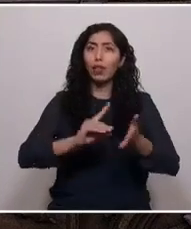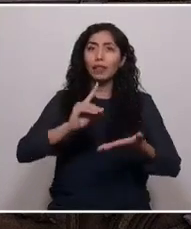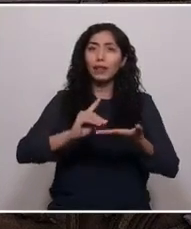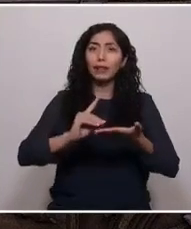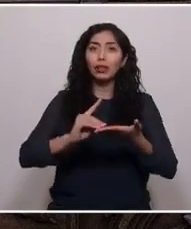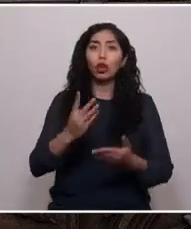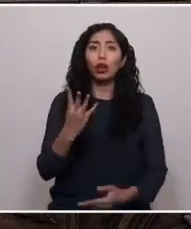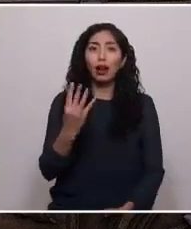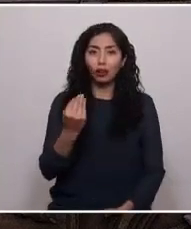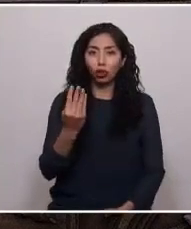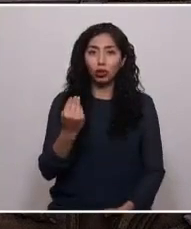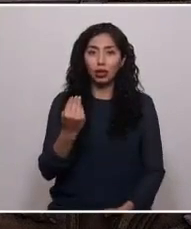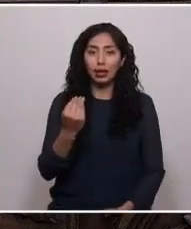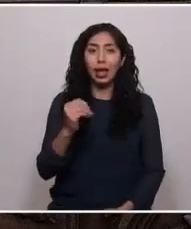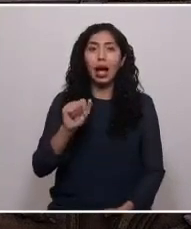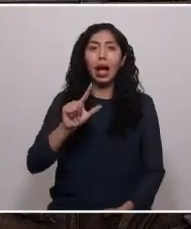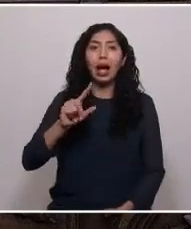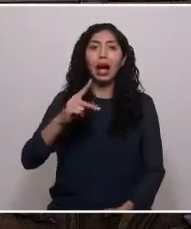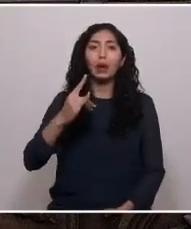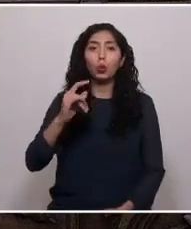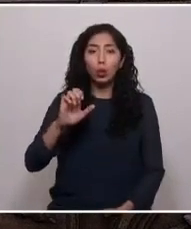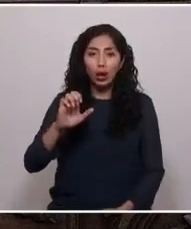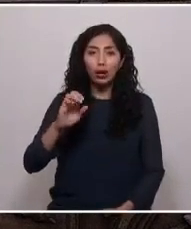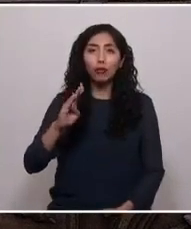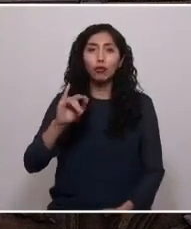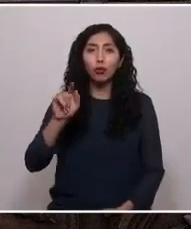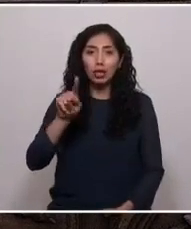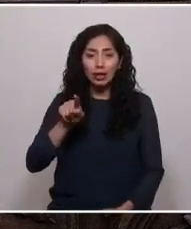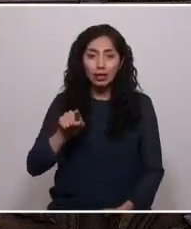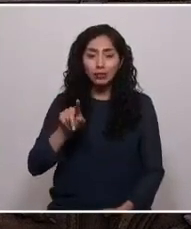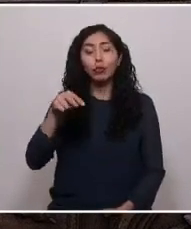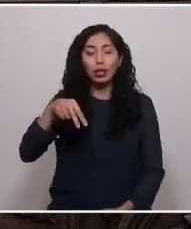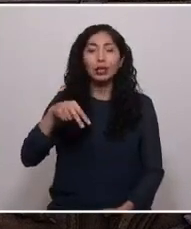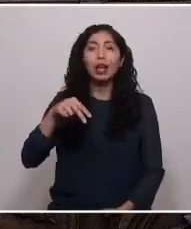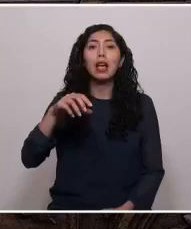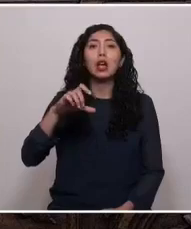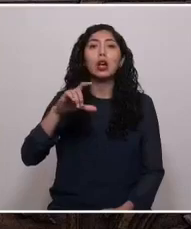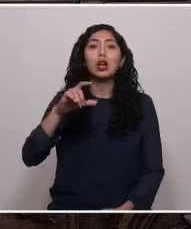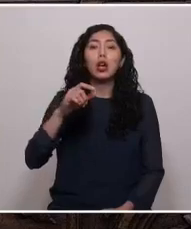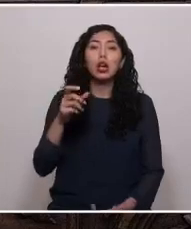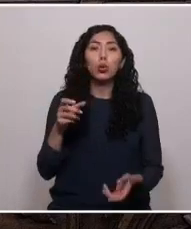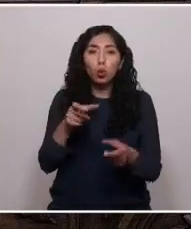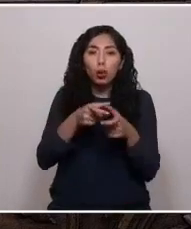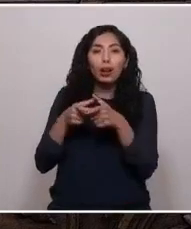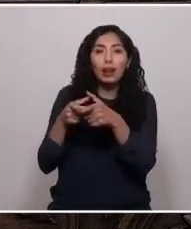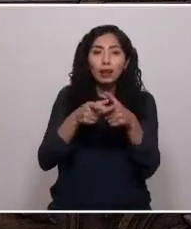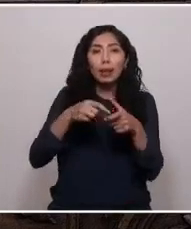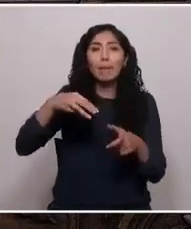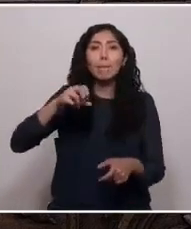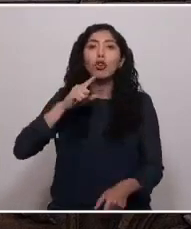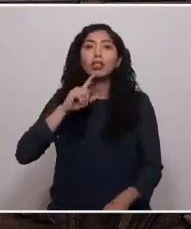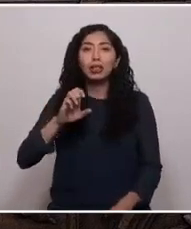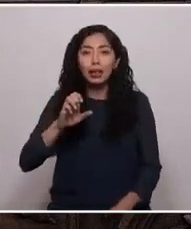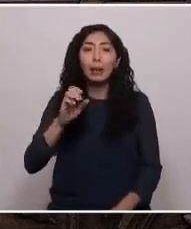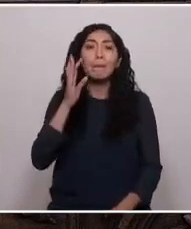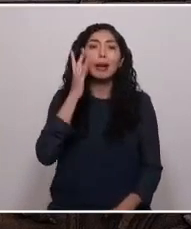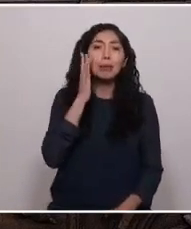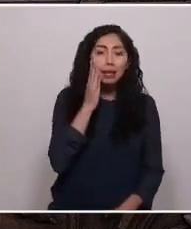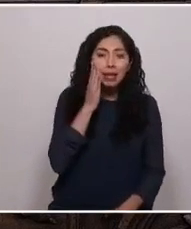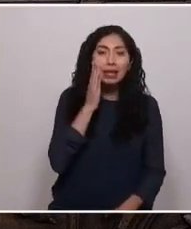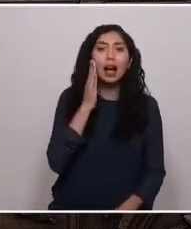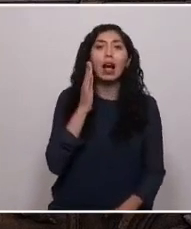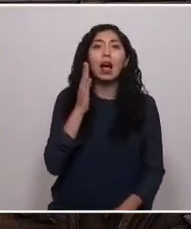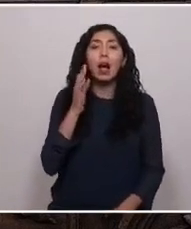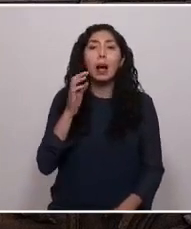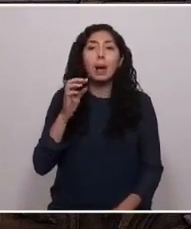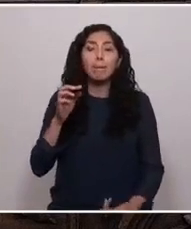de alhué wing calera de tango curacaví el monte isla de maipo maría pintó melipilla padre hurtado